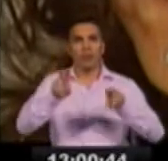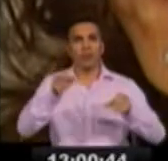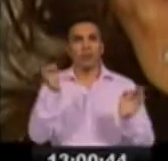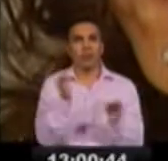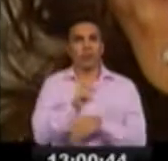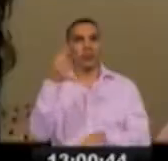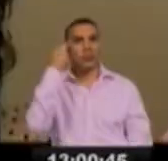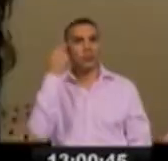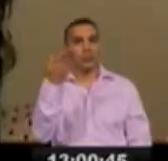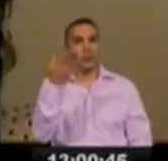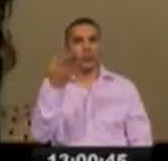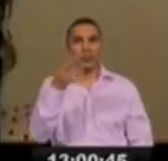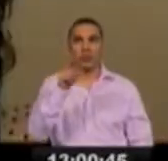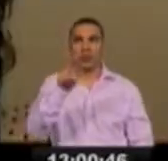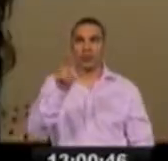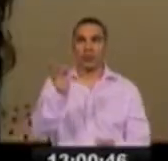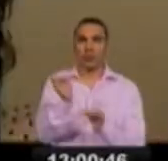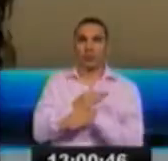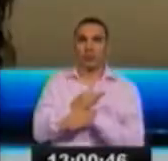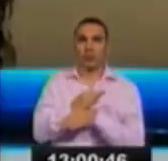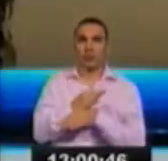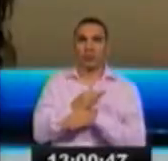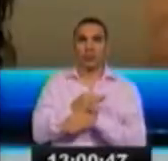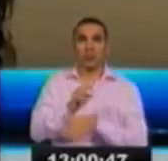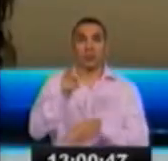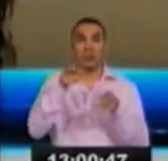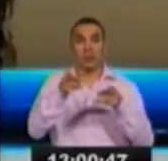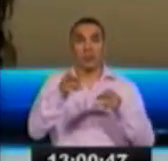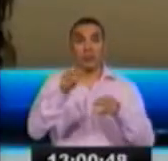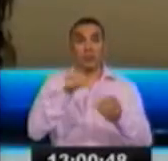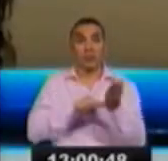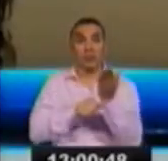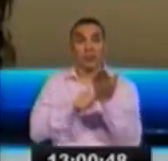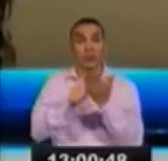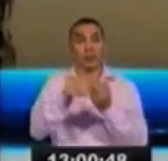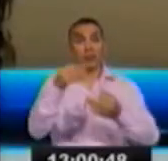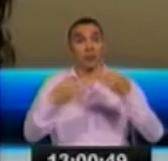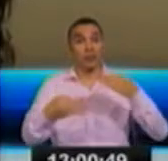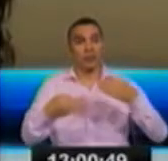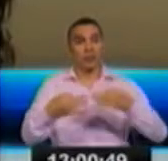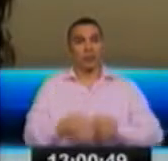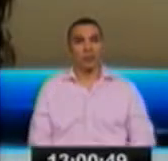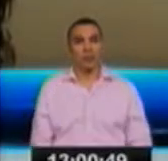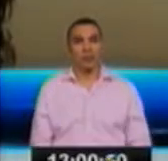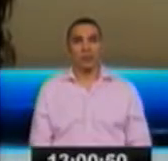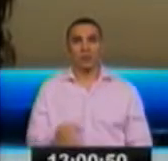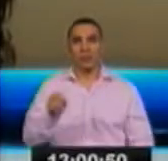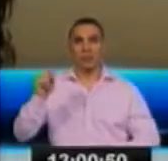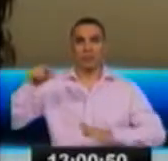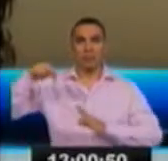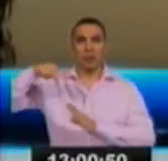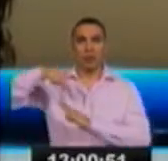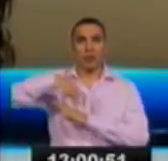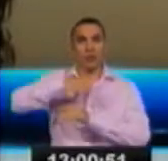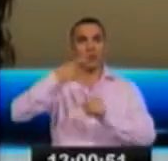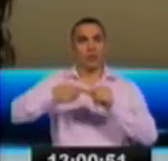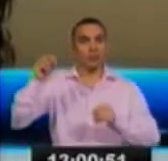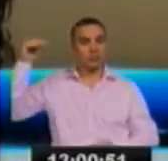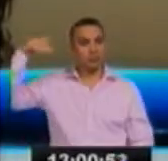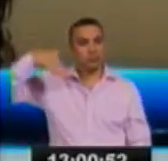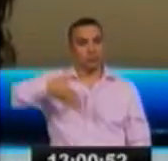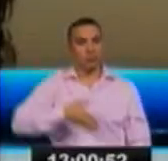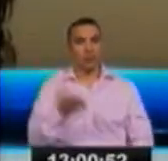de gobierno. Dos funcionarios del mismo Ministerio de Justicia bajaron desde Quito y